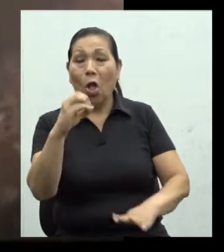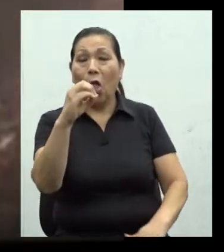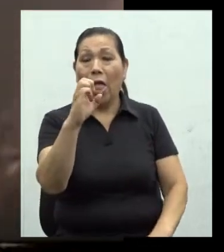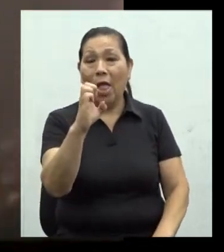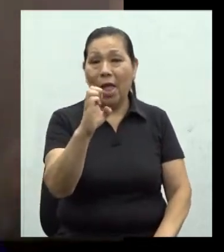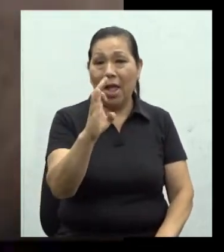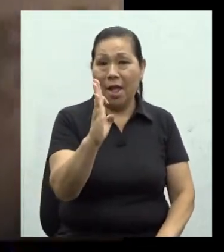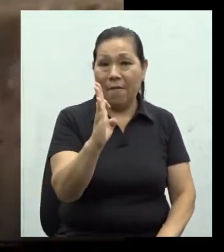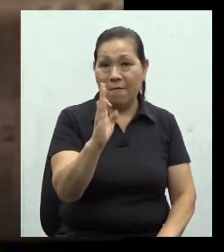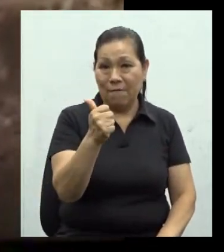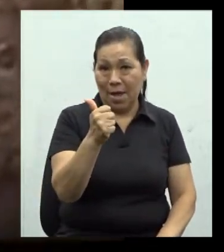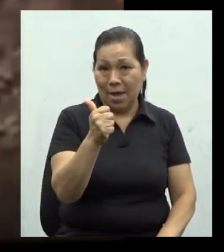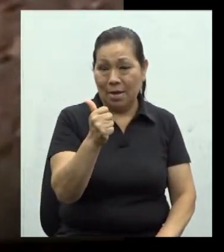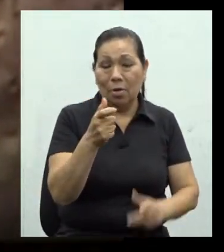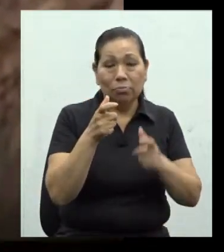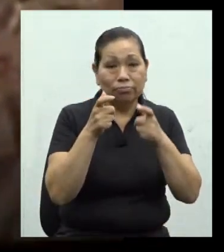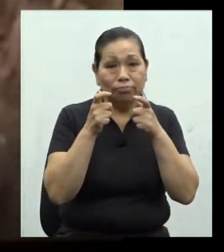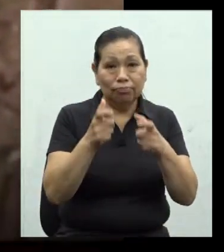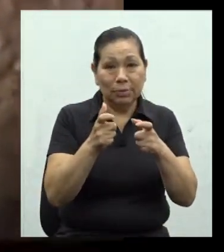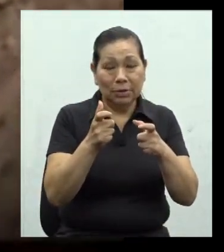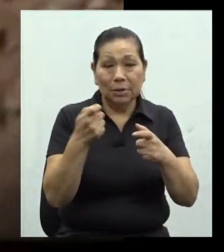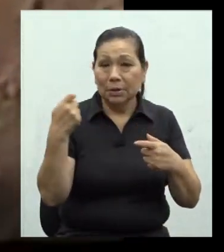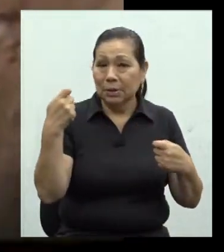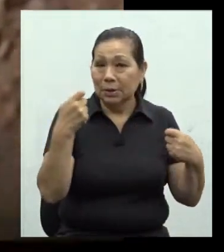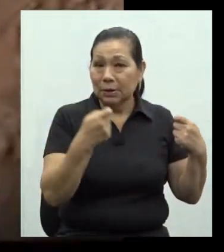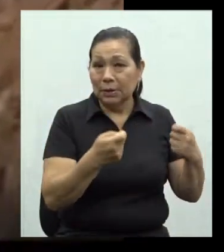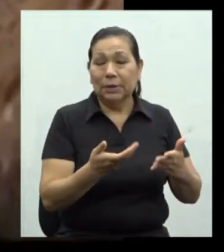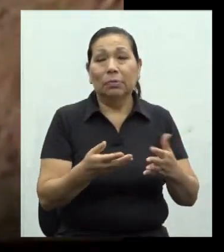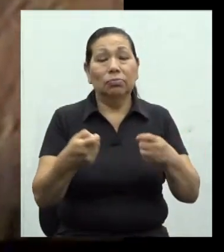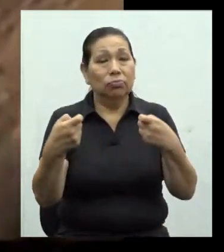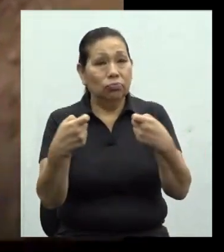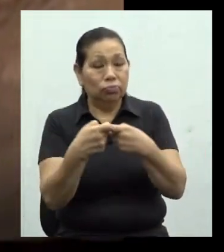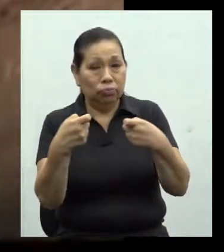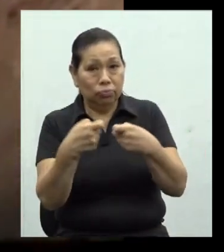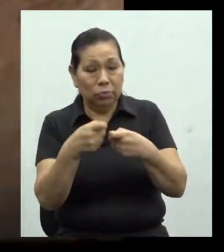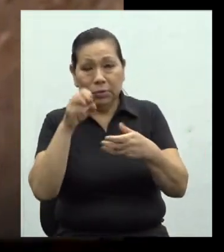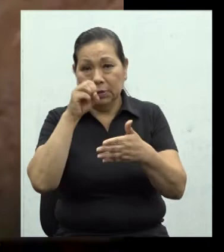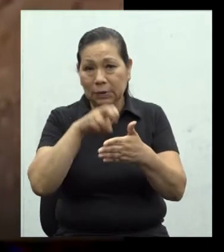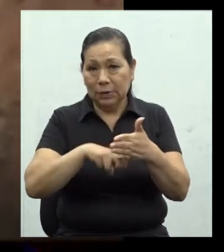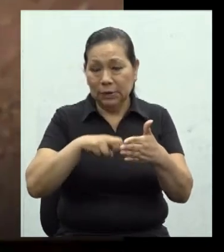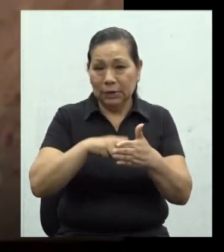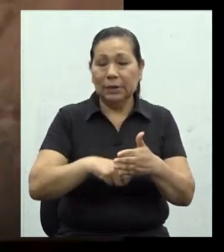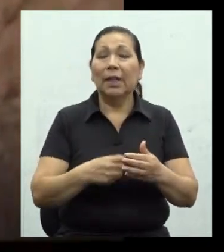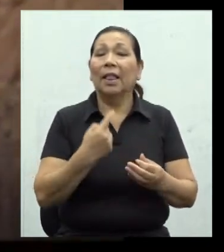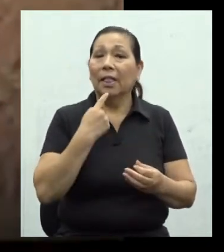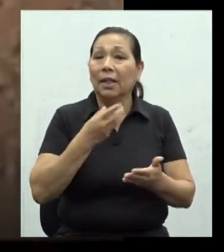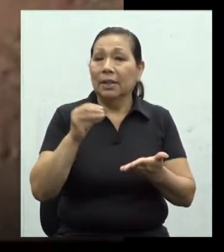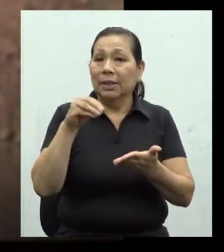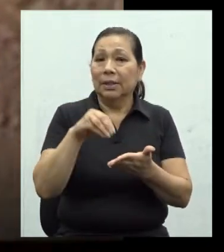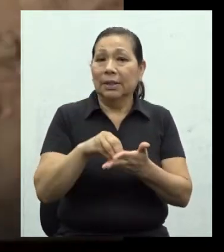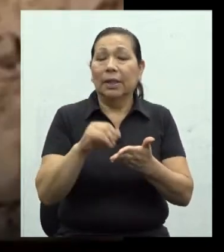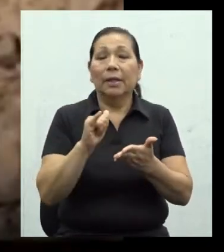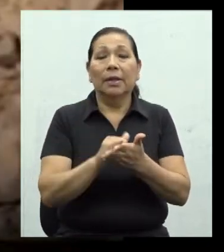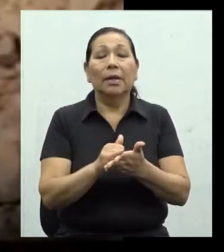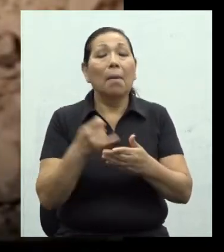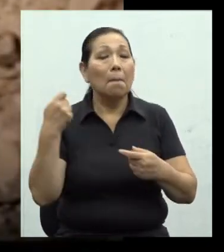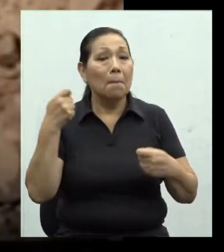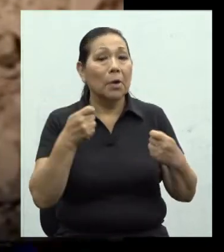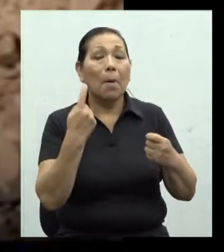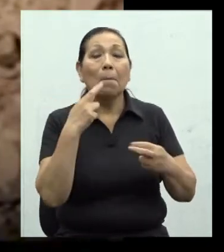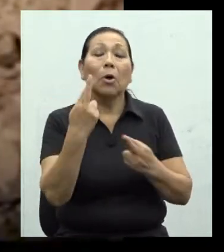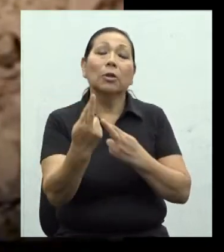OEFA, junto al Organismo Supervisor de Inversión en Energía y Minería, o SINERMIN, son acreedores del aporte